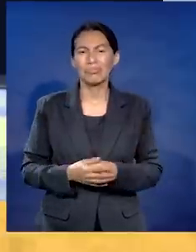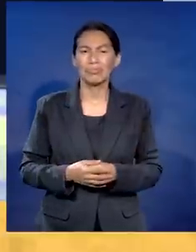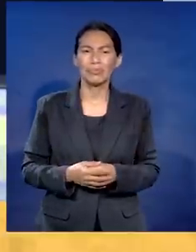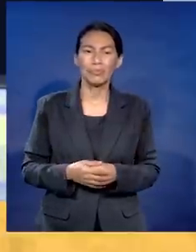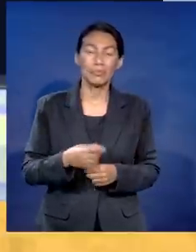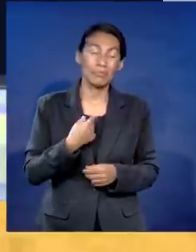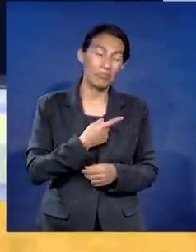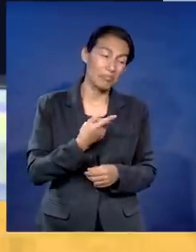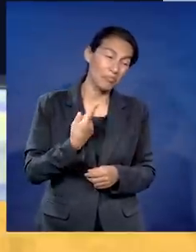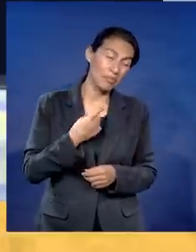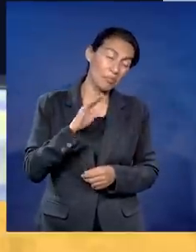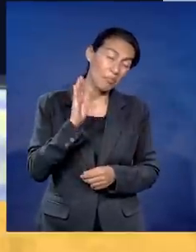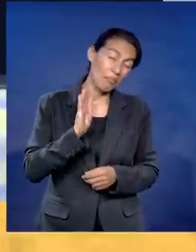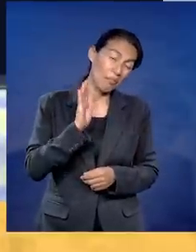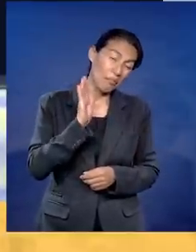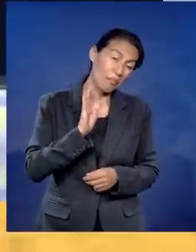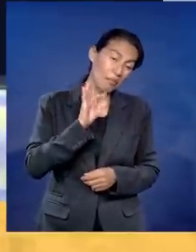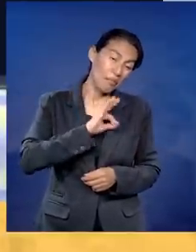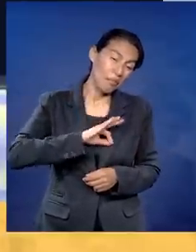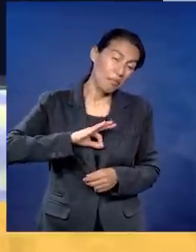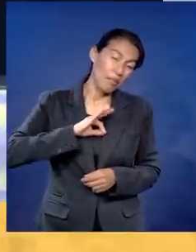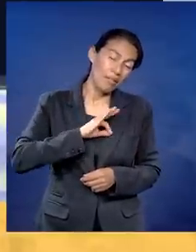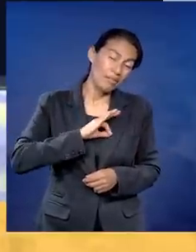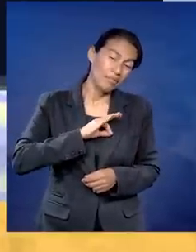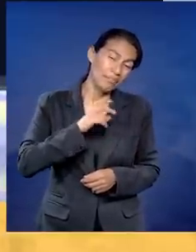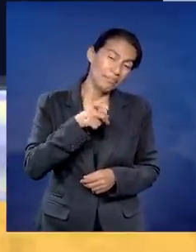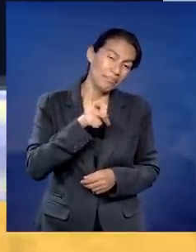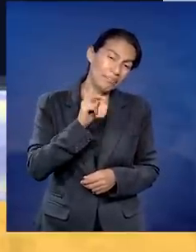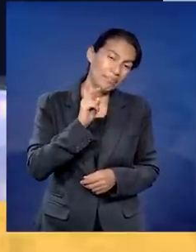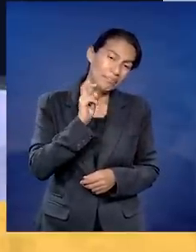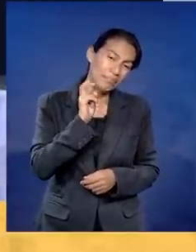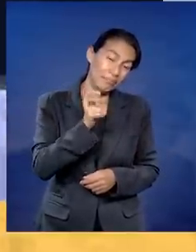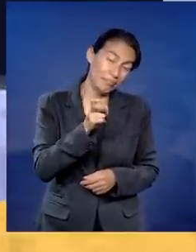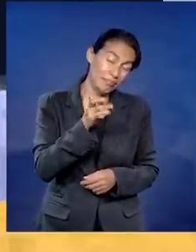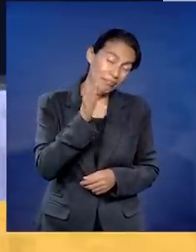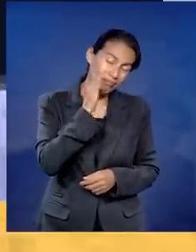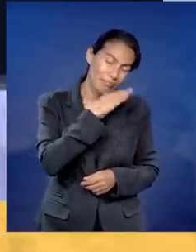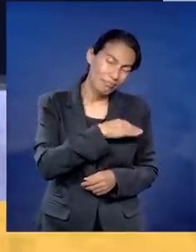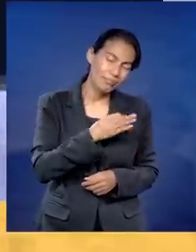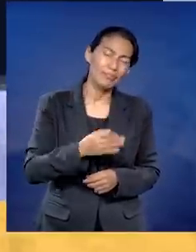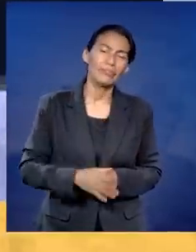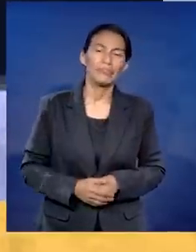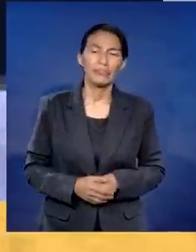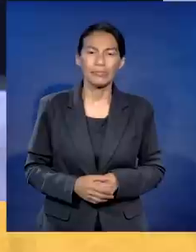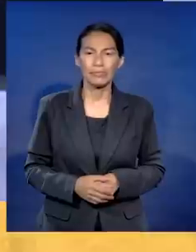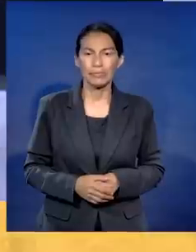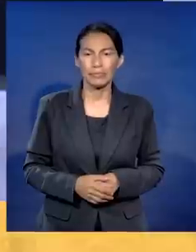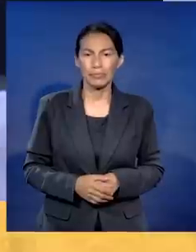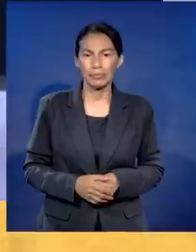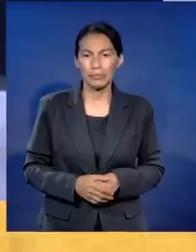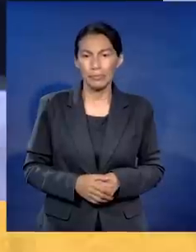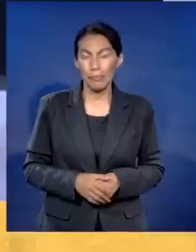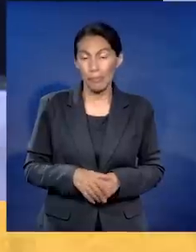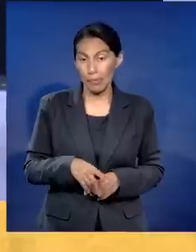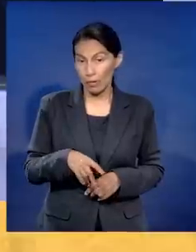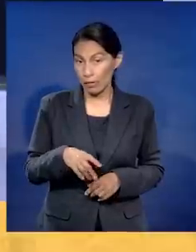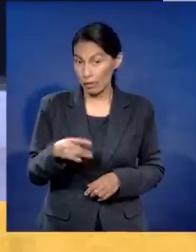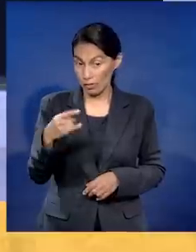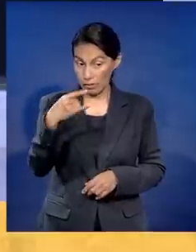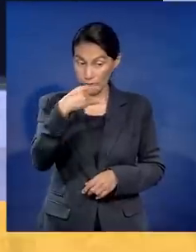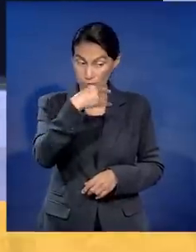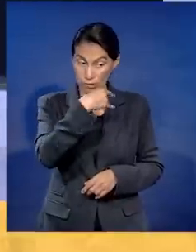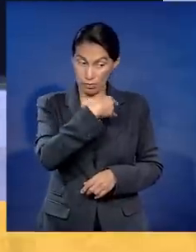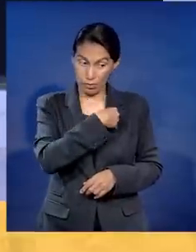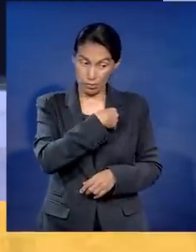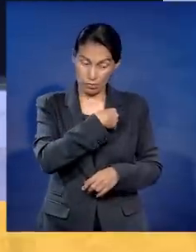amargas, separados, o en el peor de los casos, fingiendo que somos felices, cuando en realidad no lo somos.